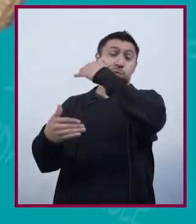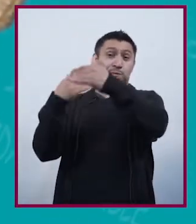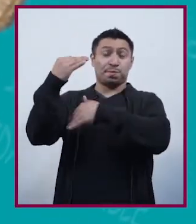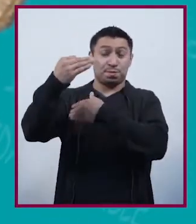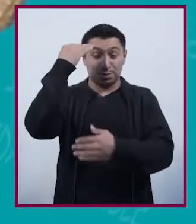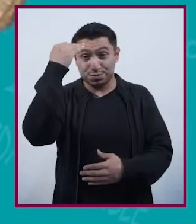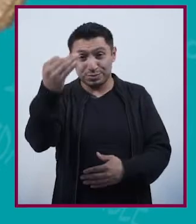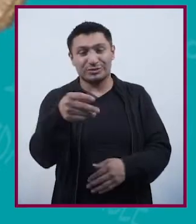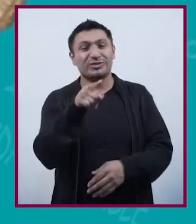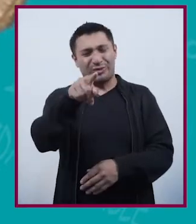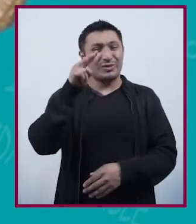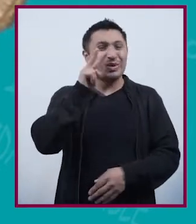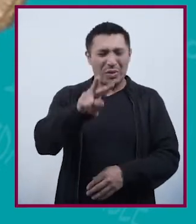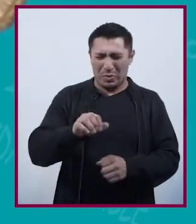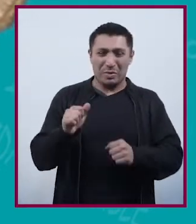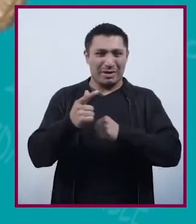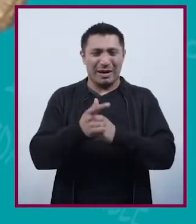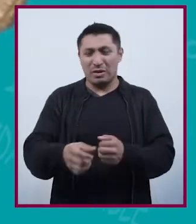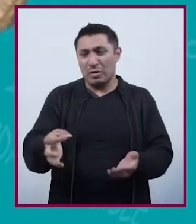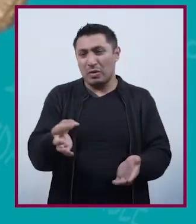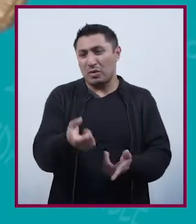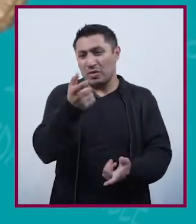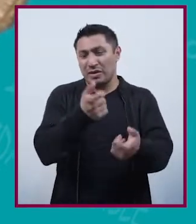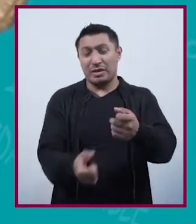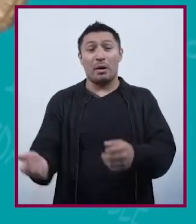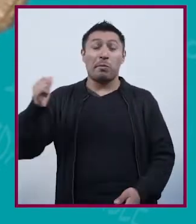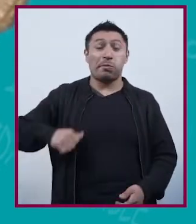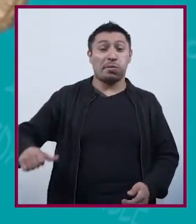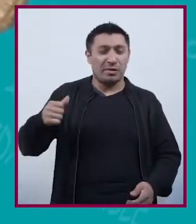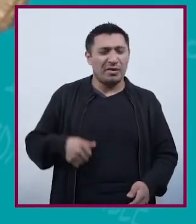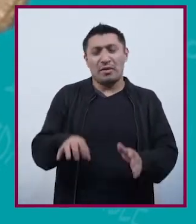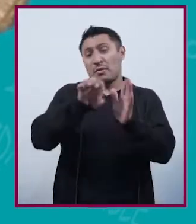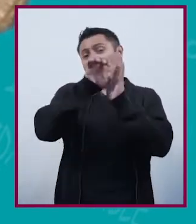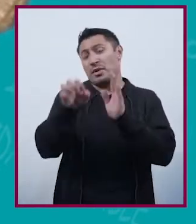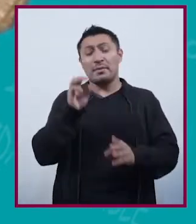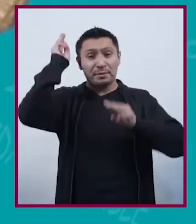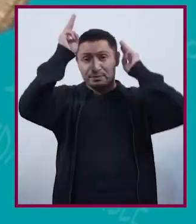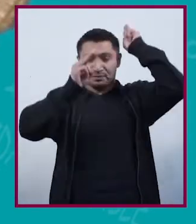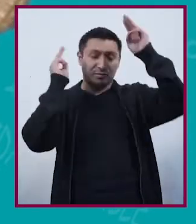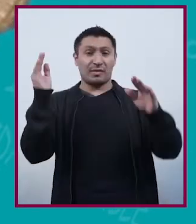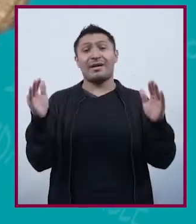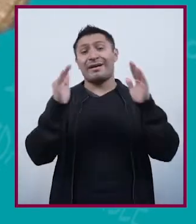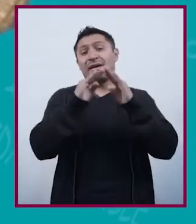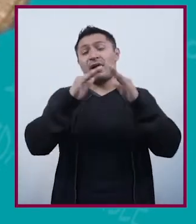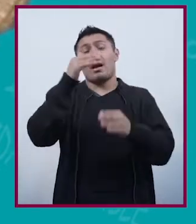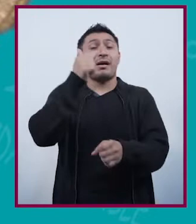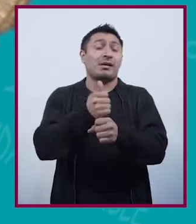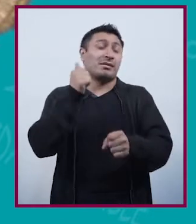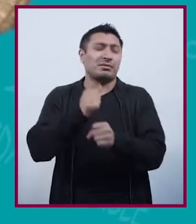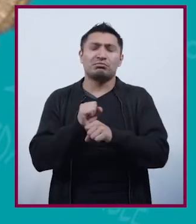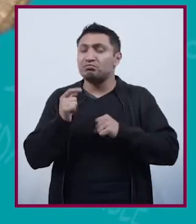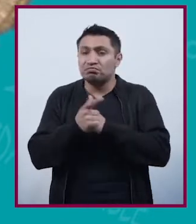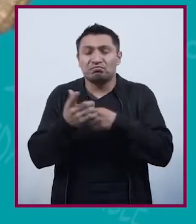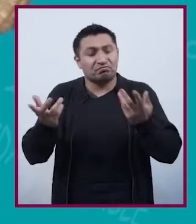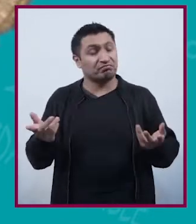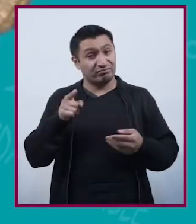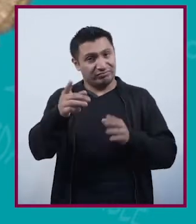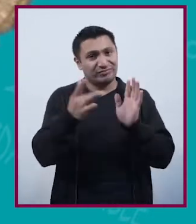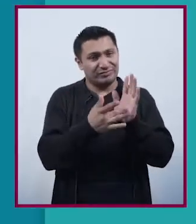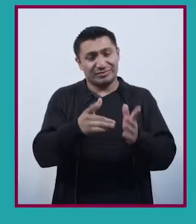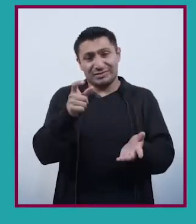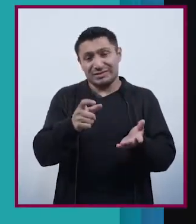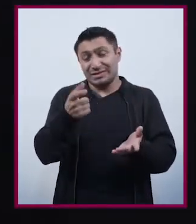del tiempo. ¿Alguna vez has visto una que tenga muchísimos años? Por ejemplo, en un museo o en la casa de tus abuelas o